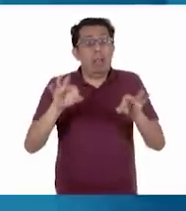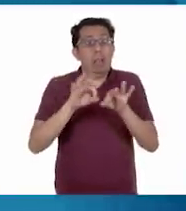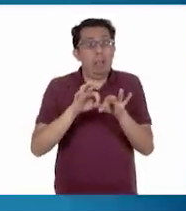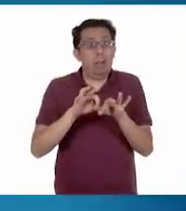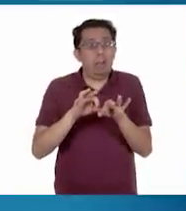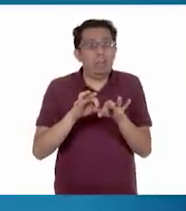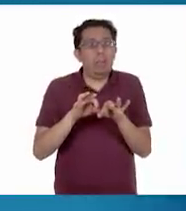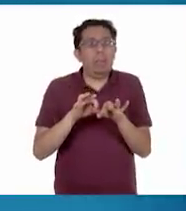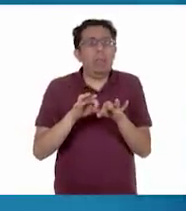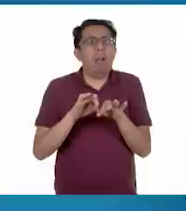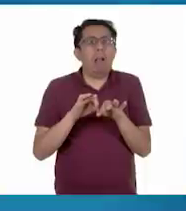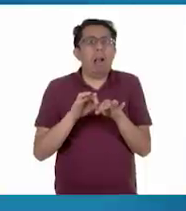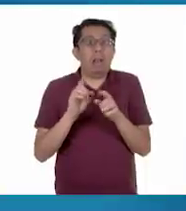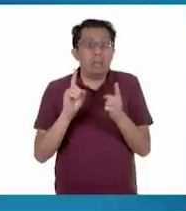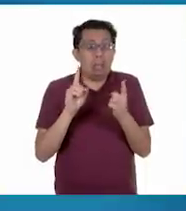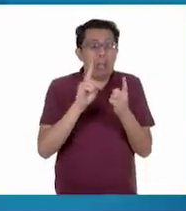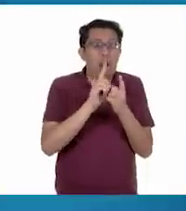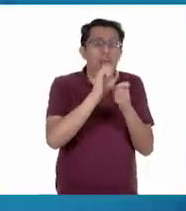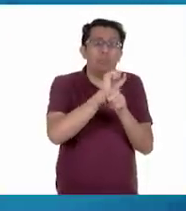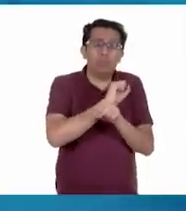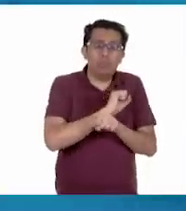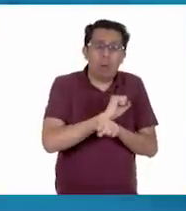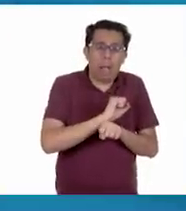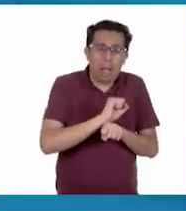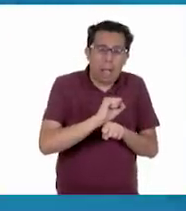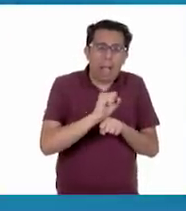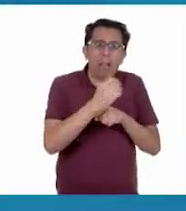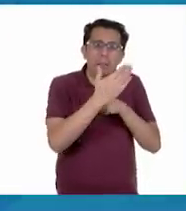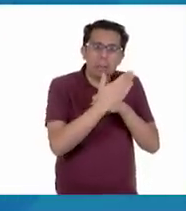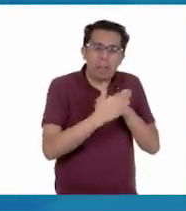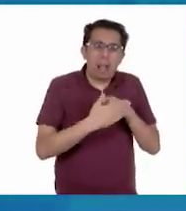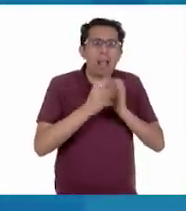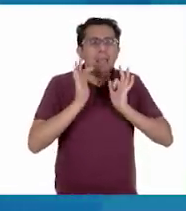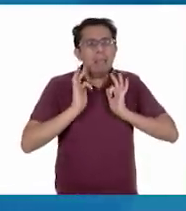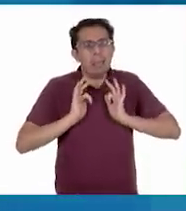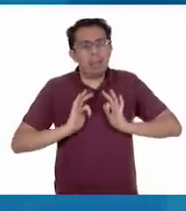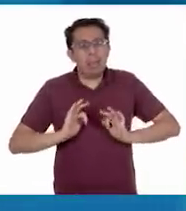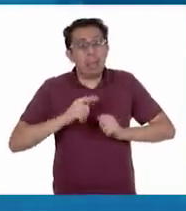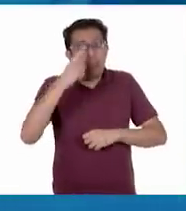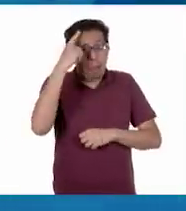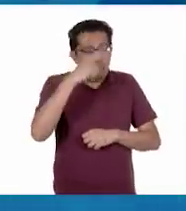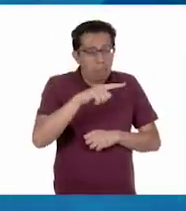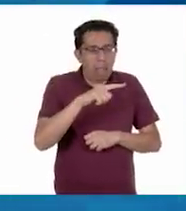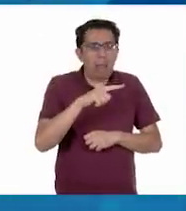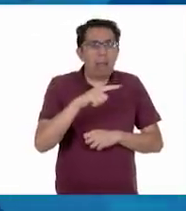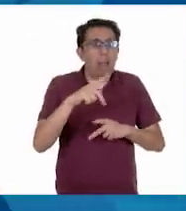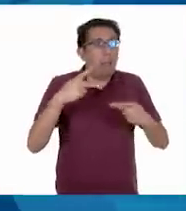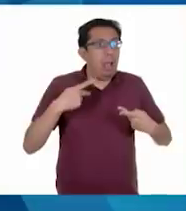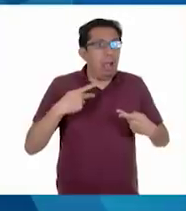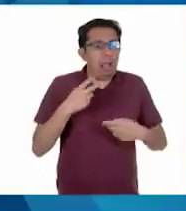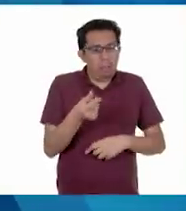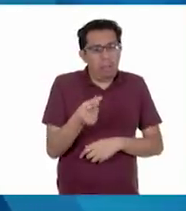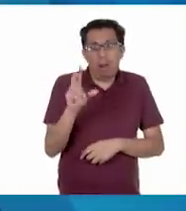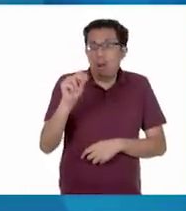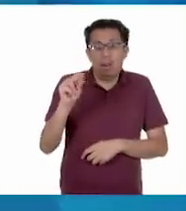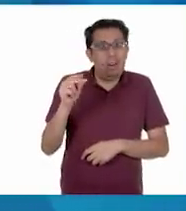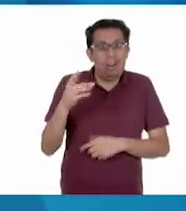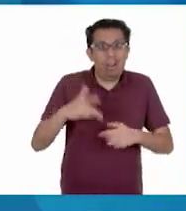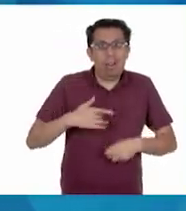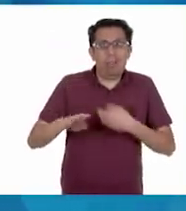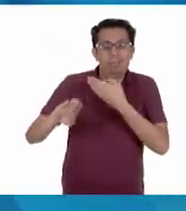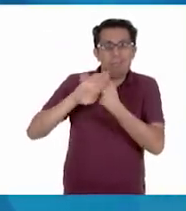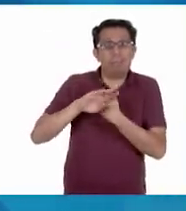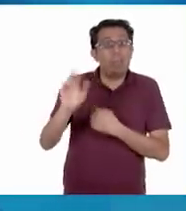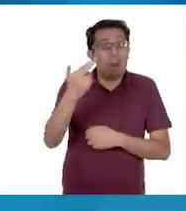hagamos de una manera muy suave, que sea un contacto muy tranquilo para que no se sientan agredidos. Recuerda que un